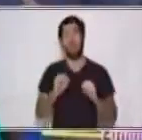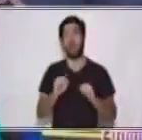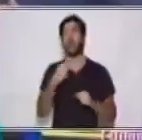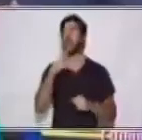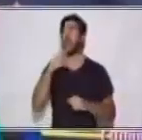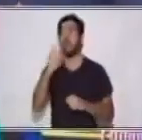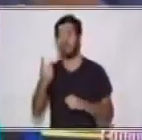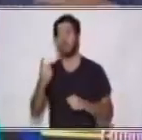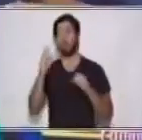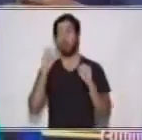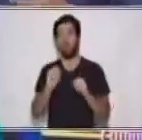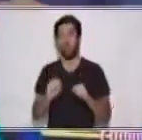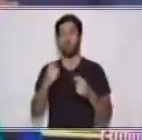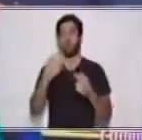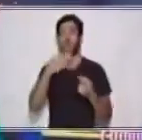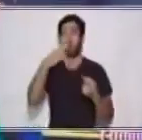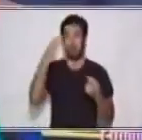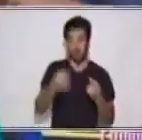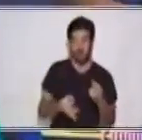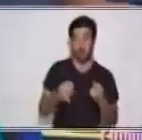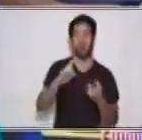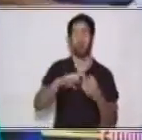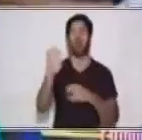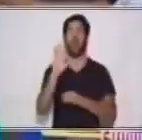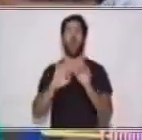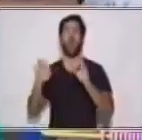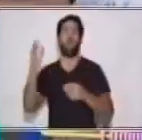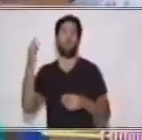decir, decir si son falsas o